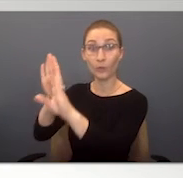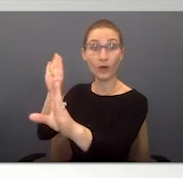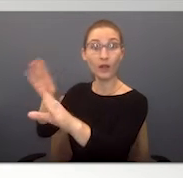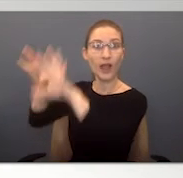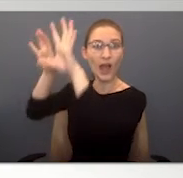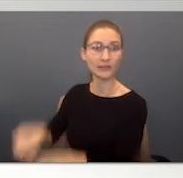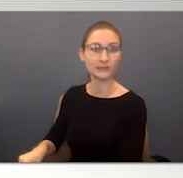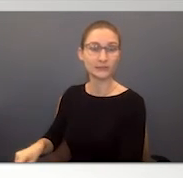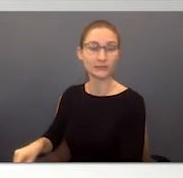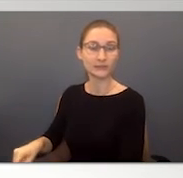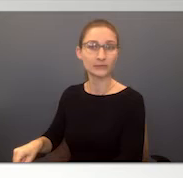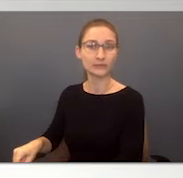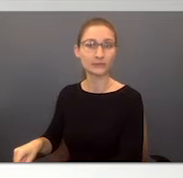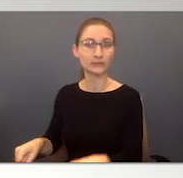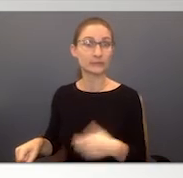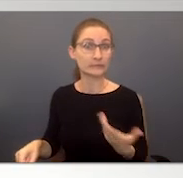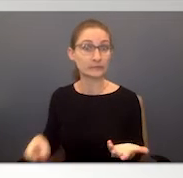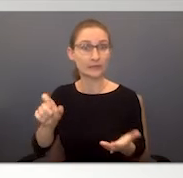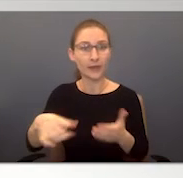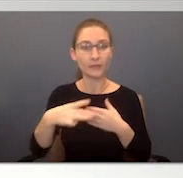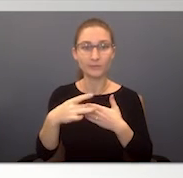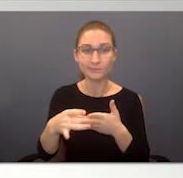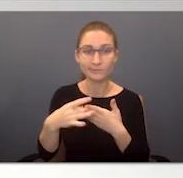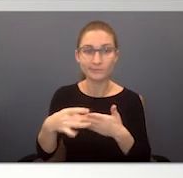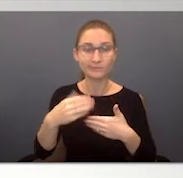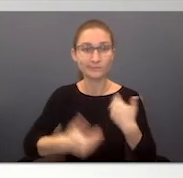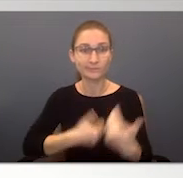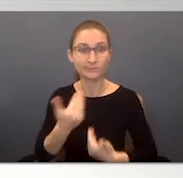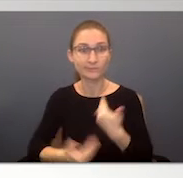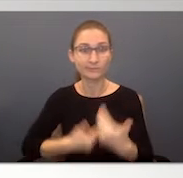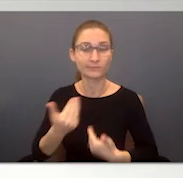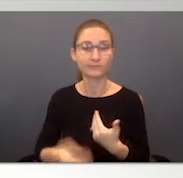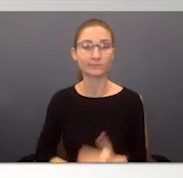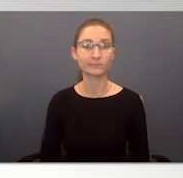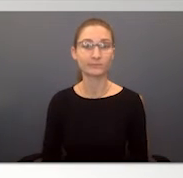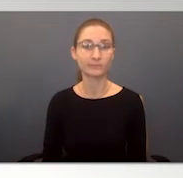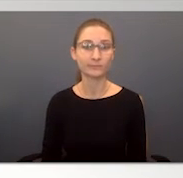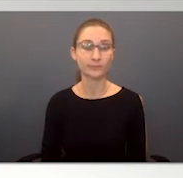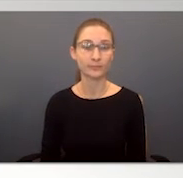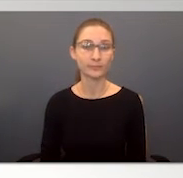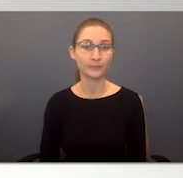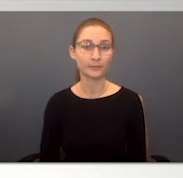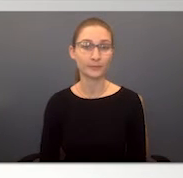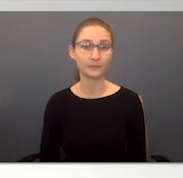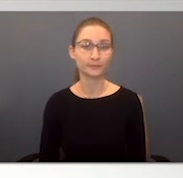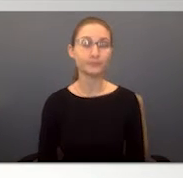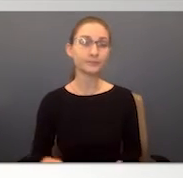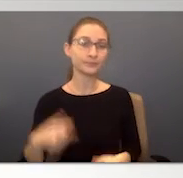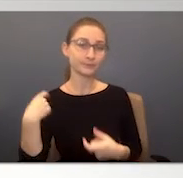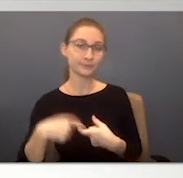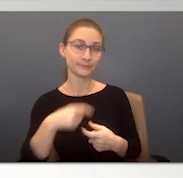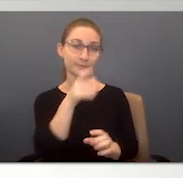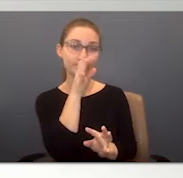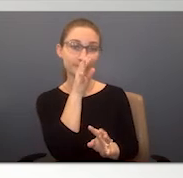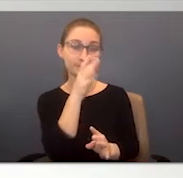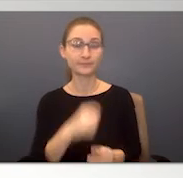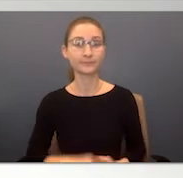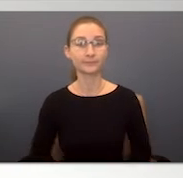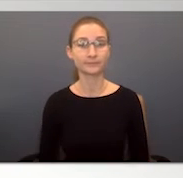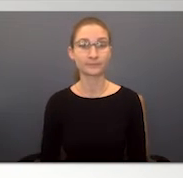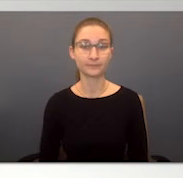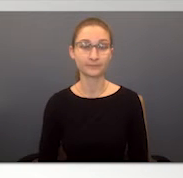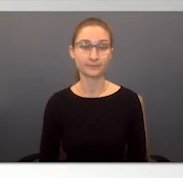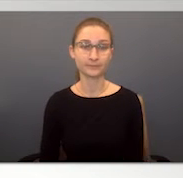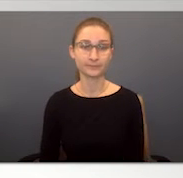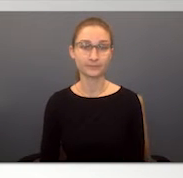Entonces nuestro hogar, cuando vivimos independientes, tenemos que hacer que